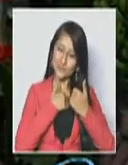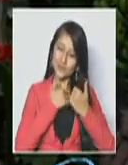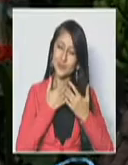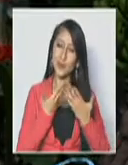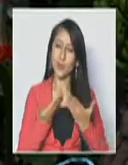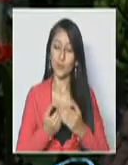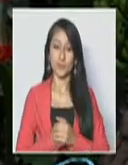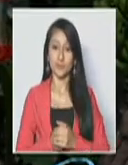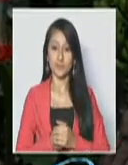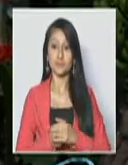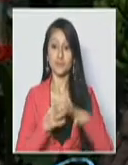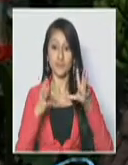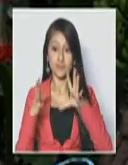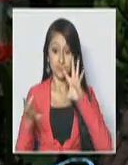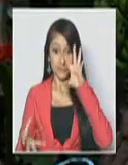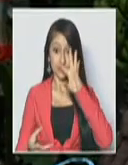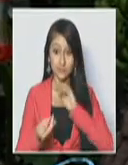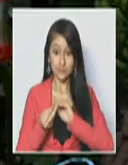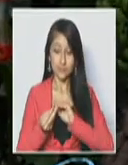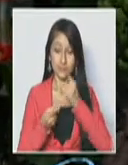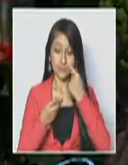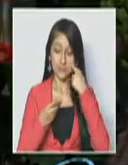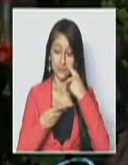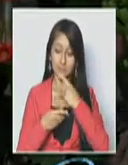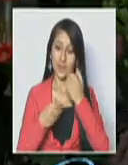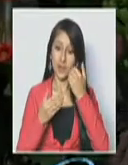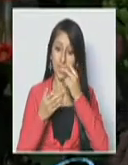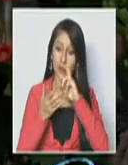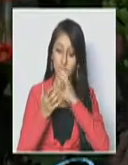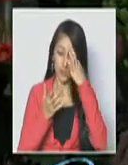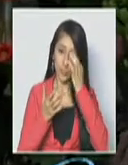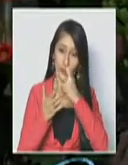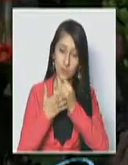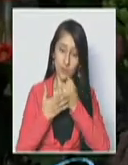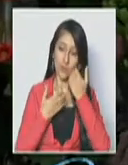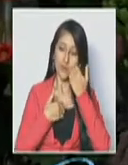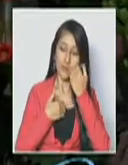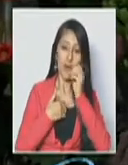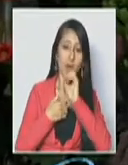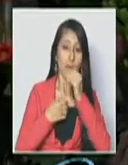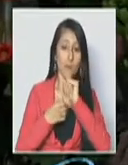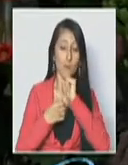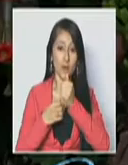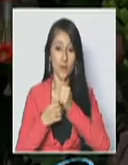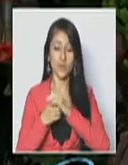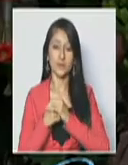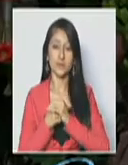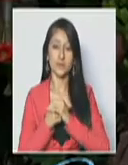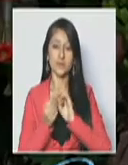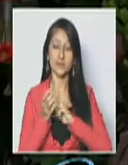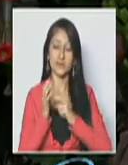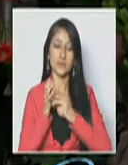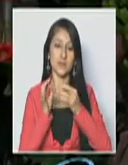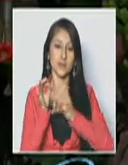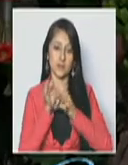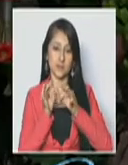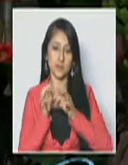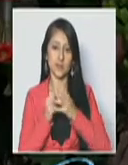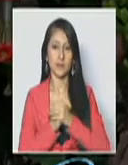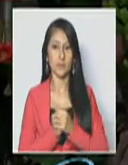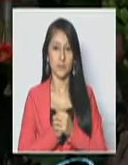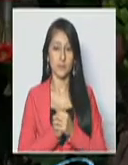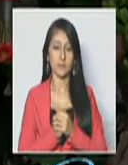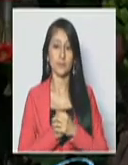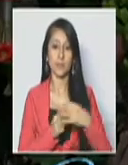si todo ese es el contexto que nos lleva a la enfermedad fácilmente podríamos decir que de igual manera